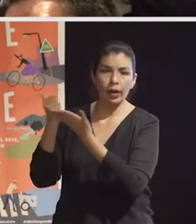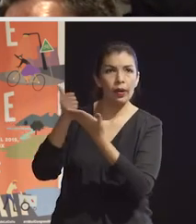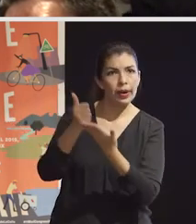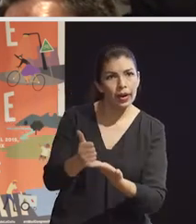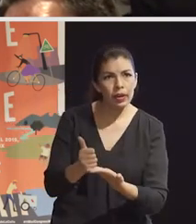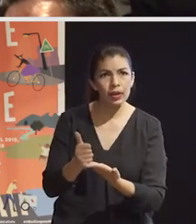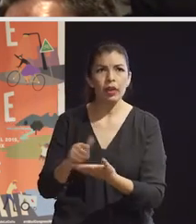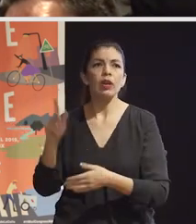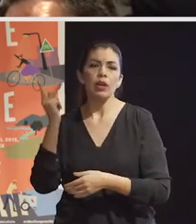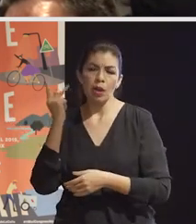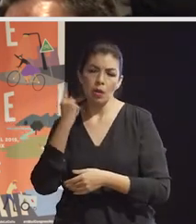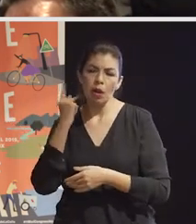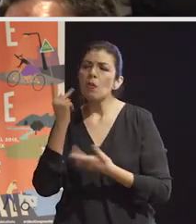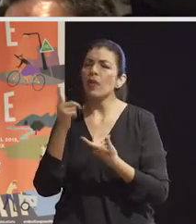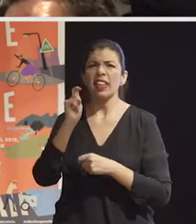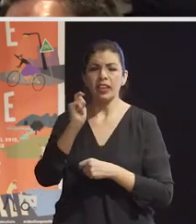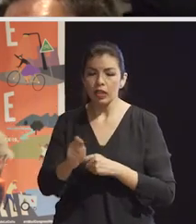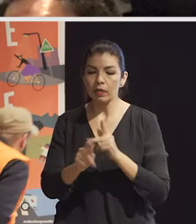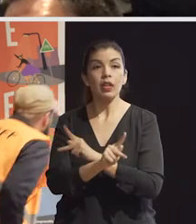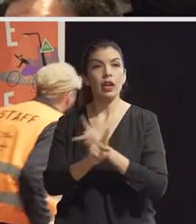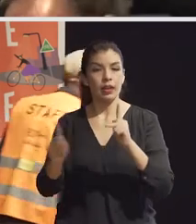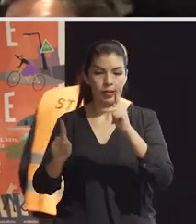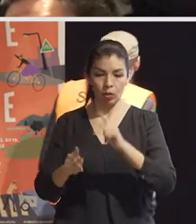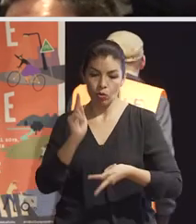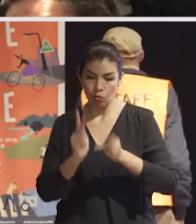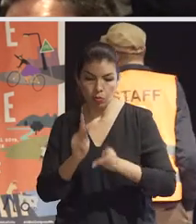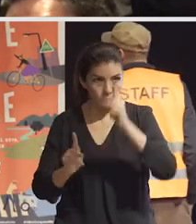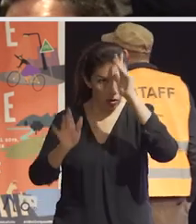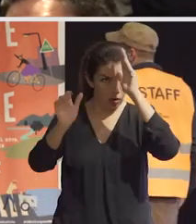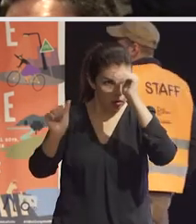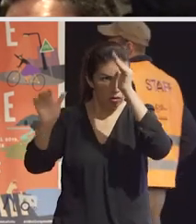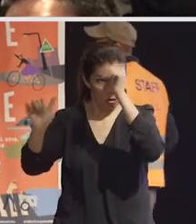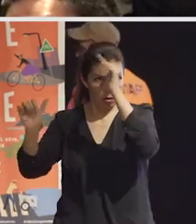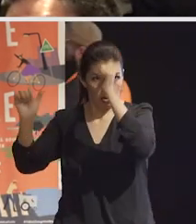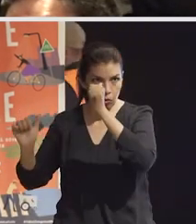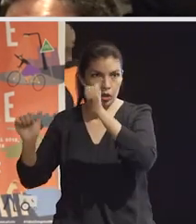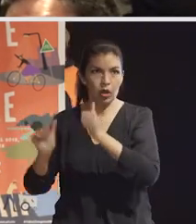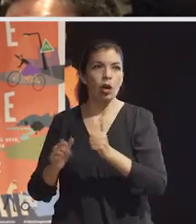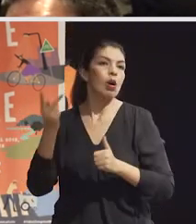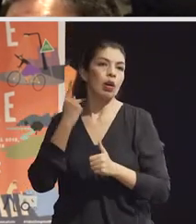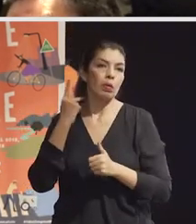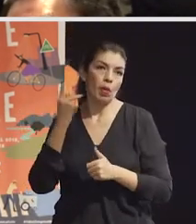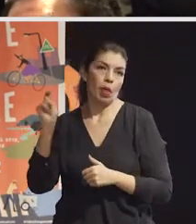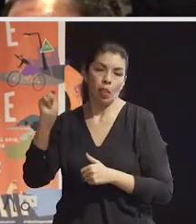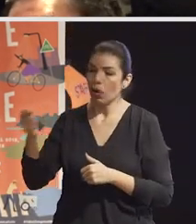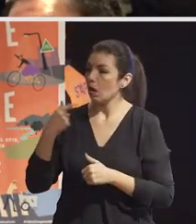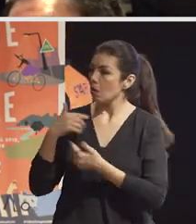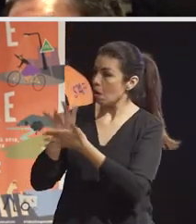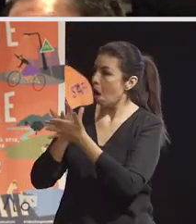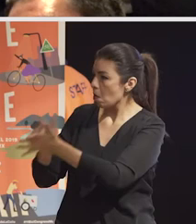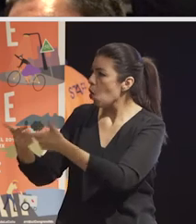política como seres políticos en pro de la democracia afinando la comunidad como el postulado